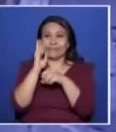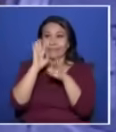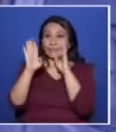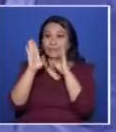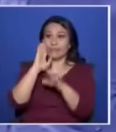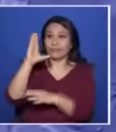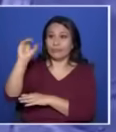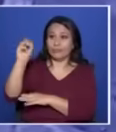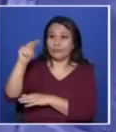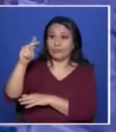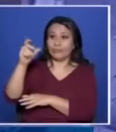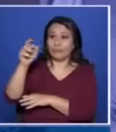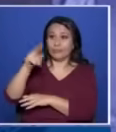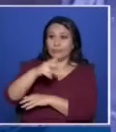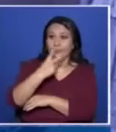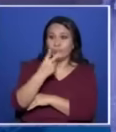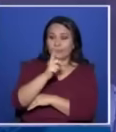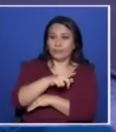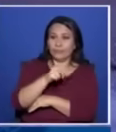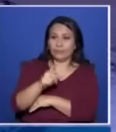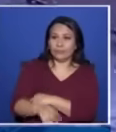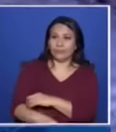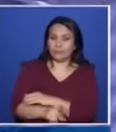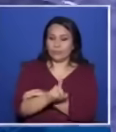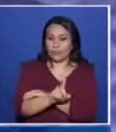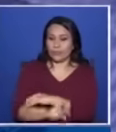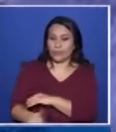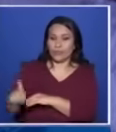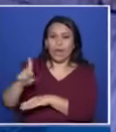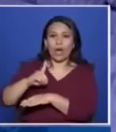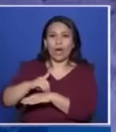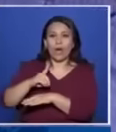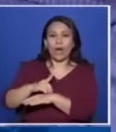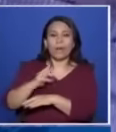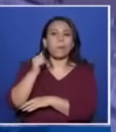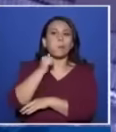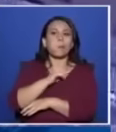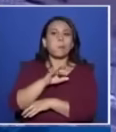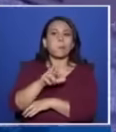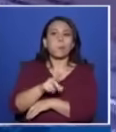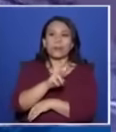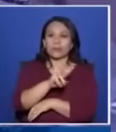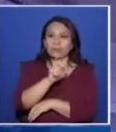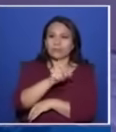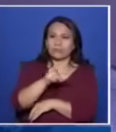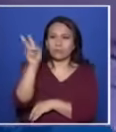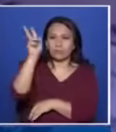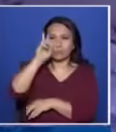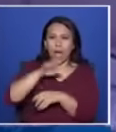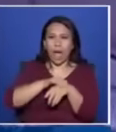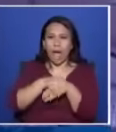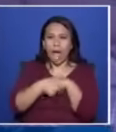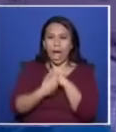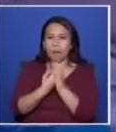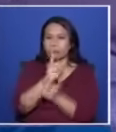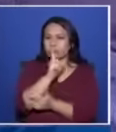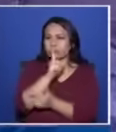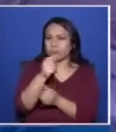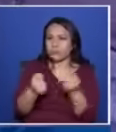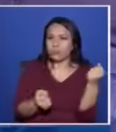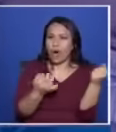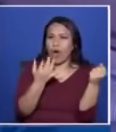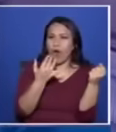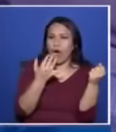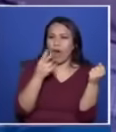Cóndor Norte de Guayaquil. Allí dos personas que iban a una cita médica fueron asaltadas por dos delincuentes que iban a bordo de un carro de